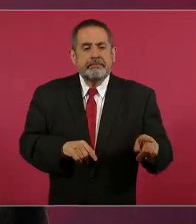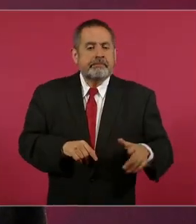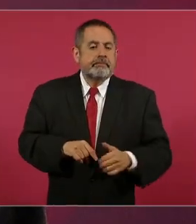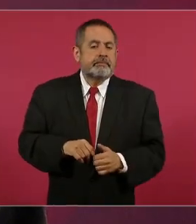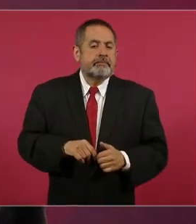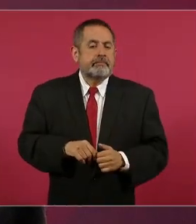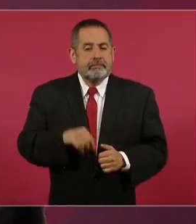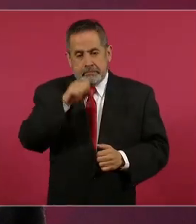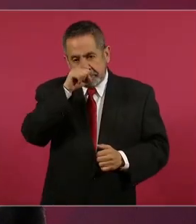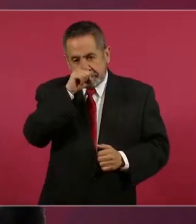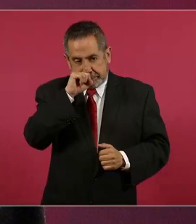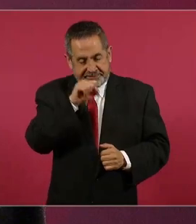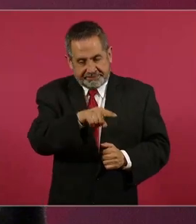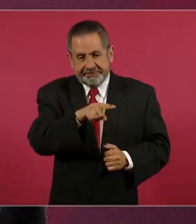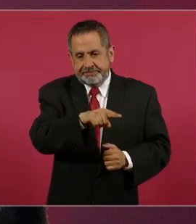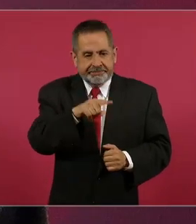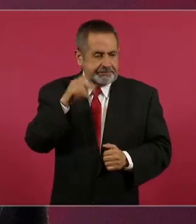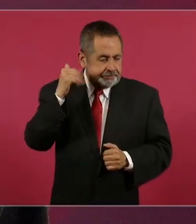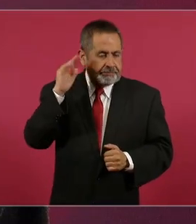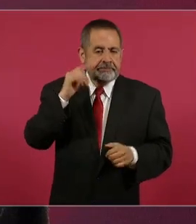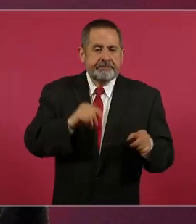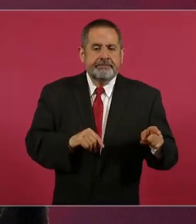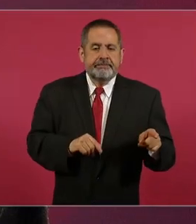y también